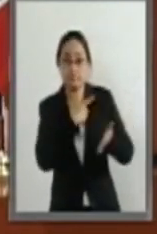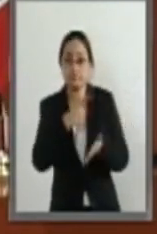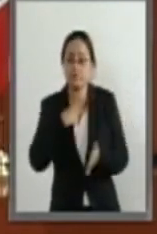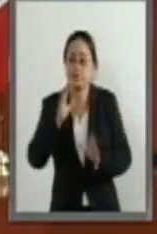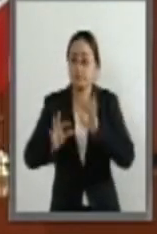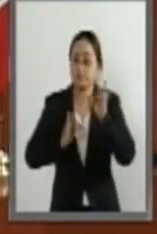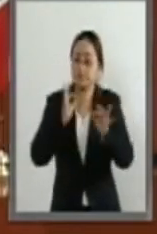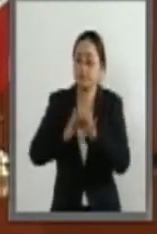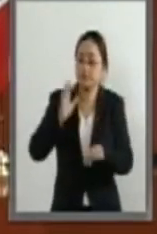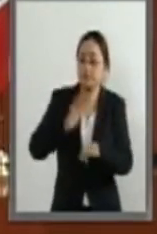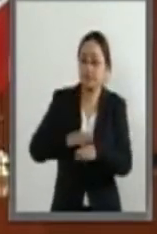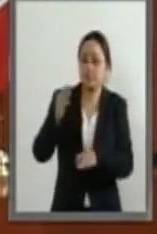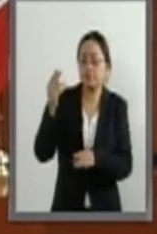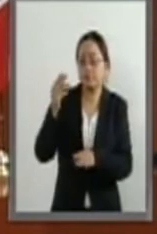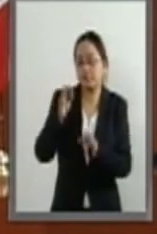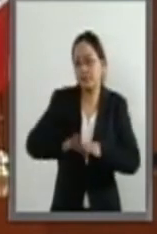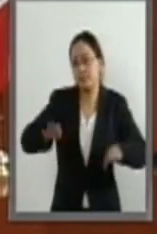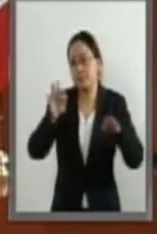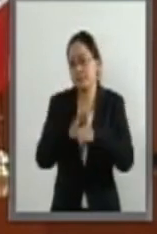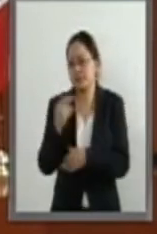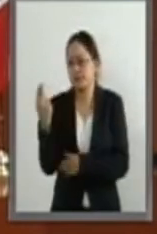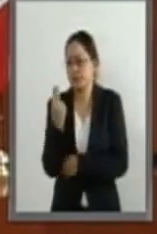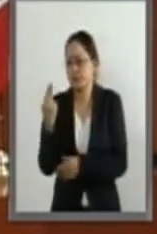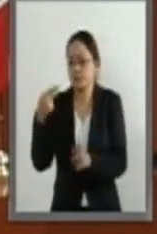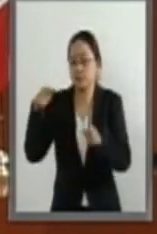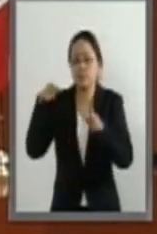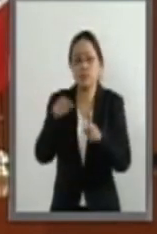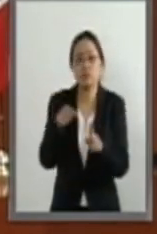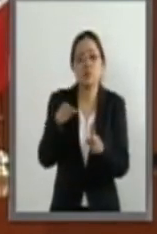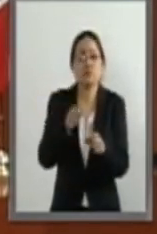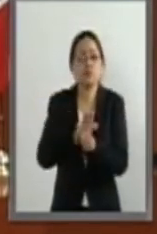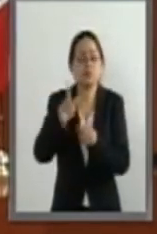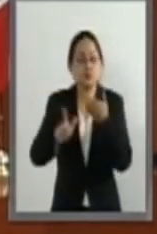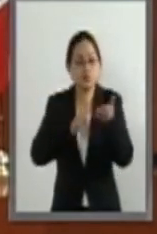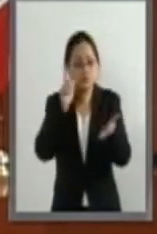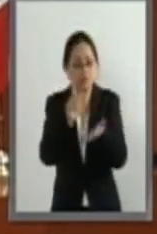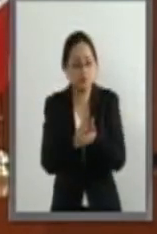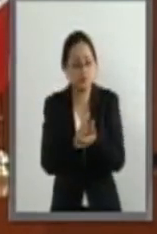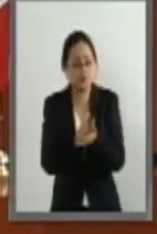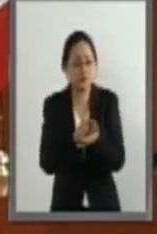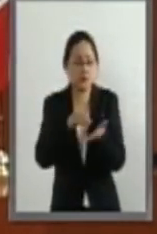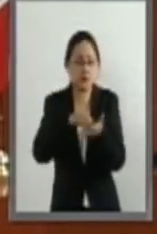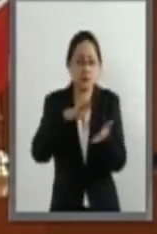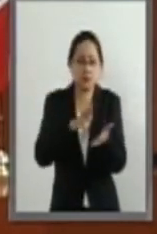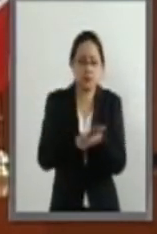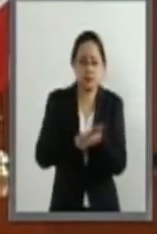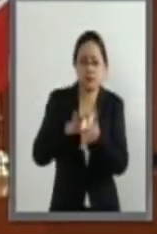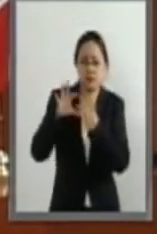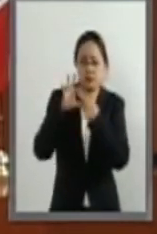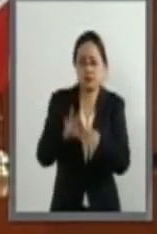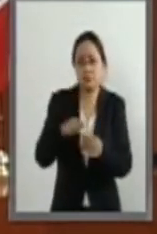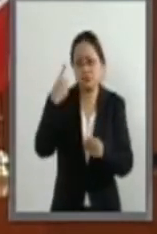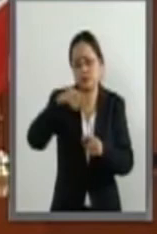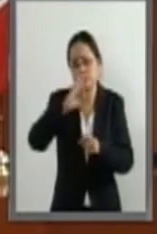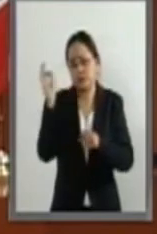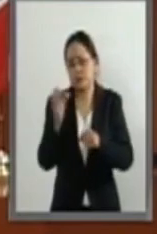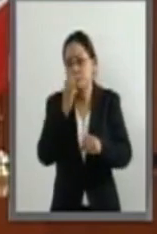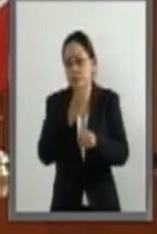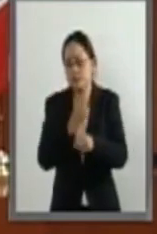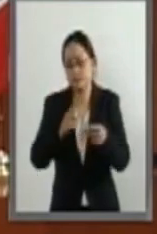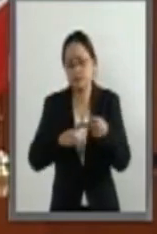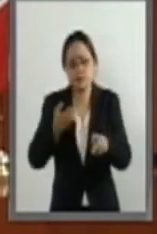manera prioritaria con carácter de preferente las leyes que establezcan concurrencia de la Federación,